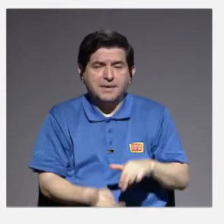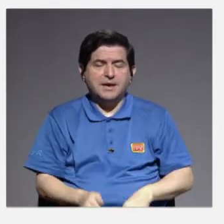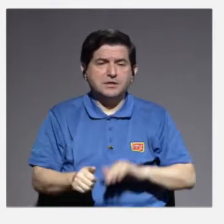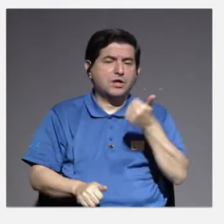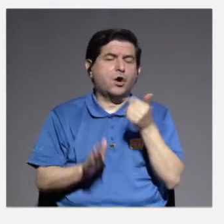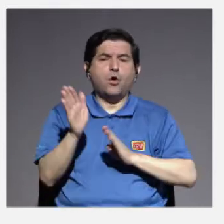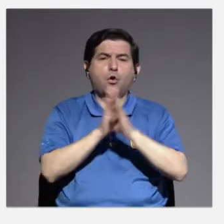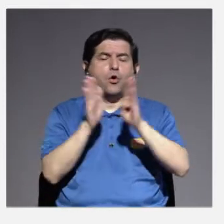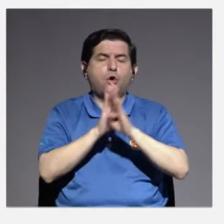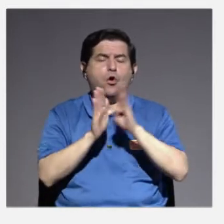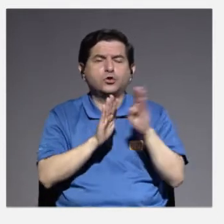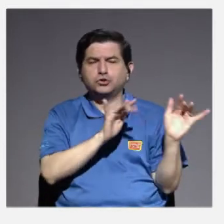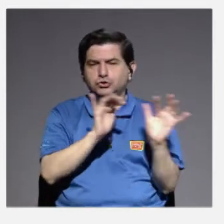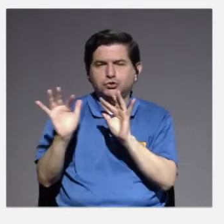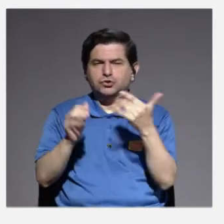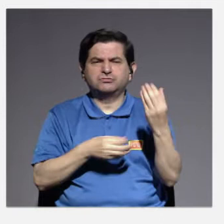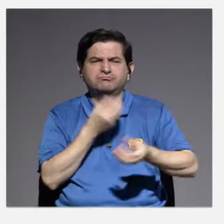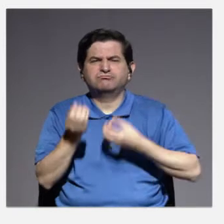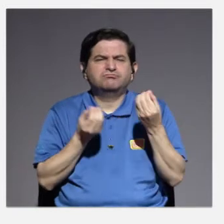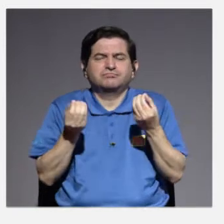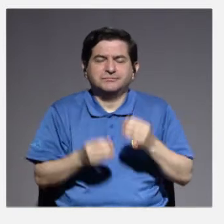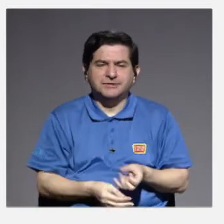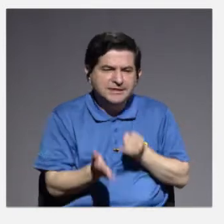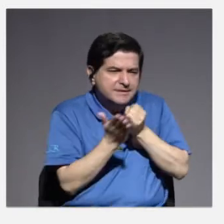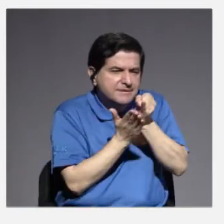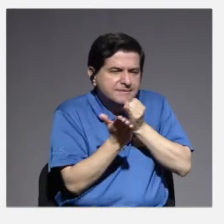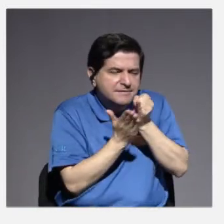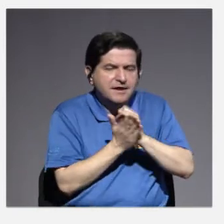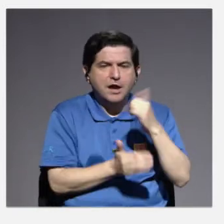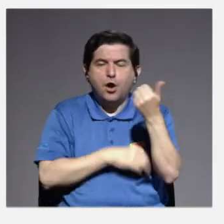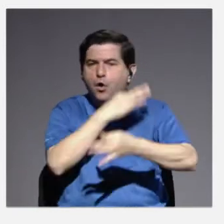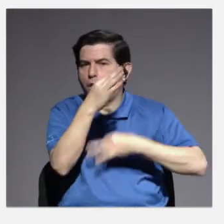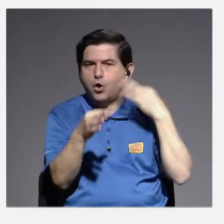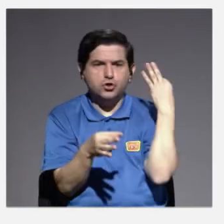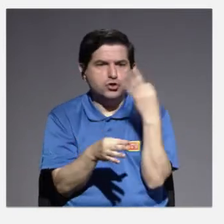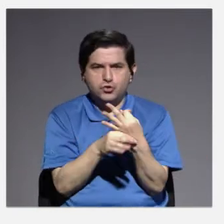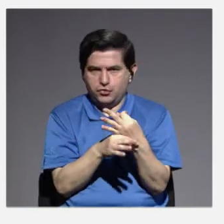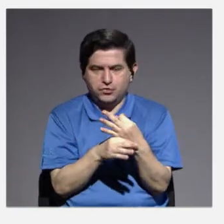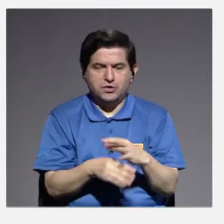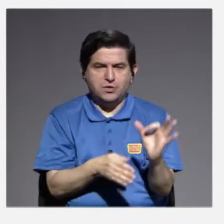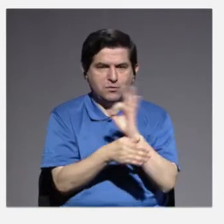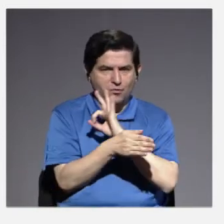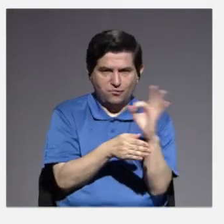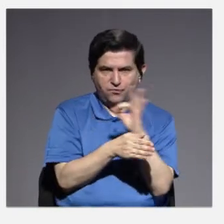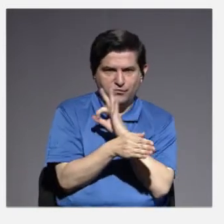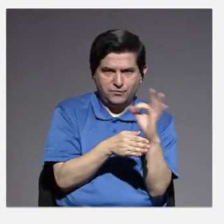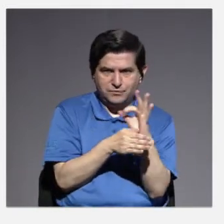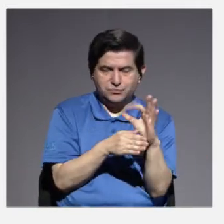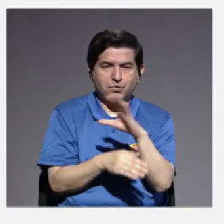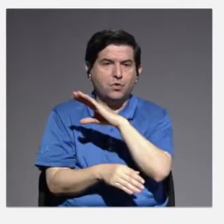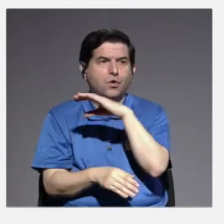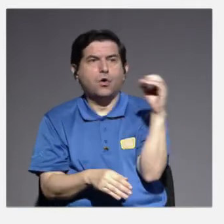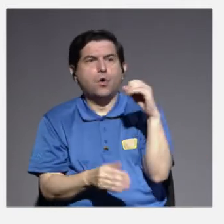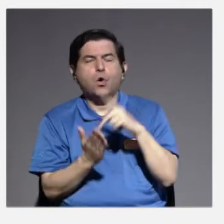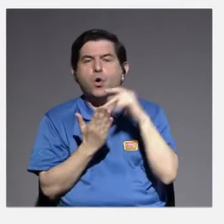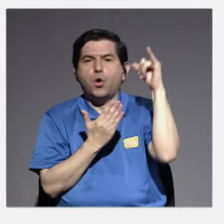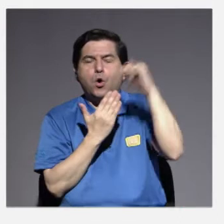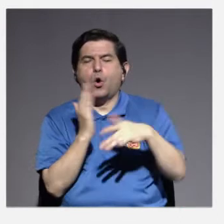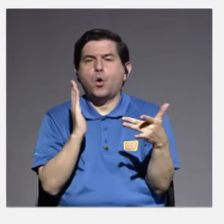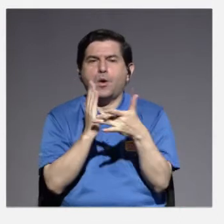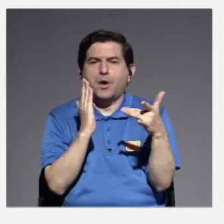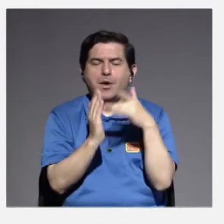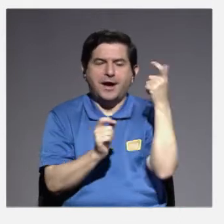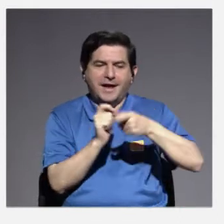desarrollos digitales, nosotros lo que hicimos fue justamente indagar en qué otro tipo de funcionalidades o, digamos, proyectos